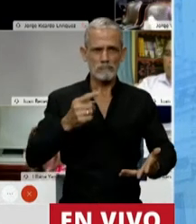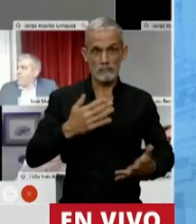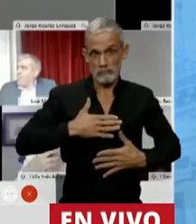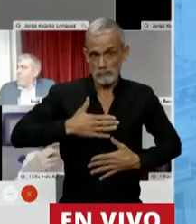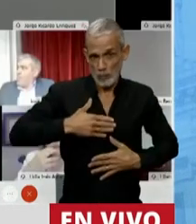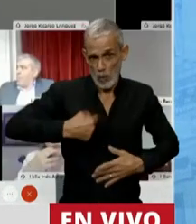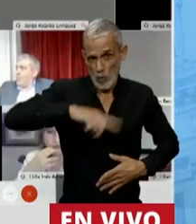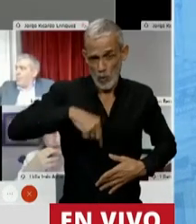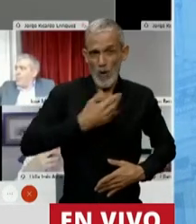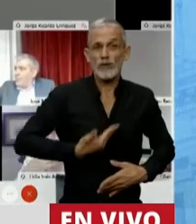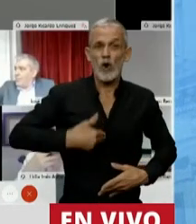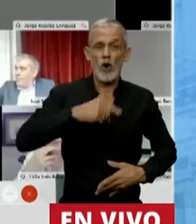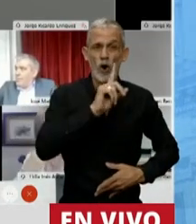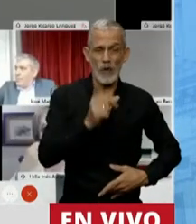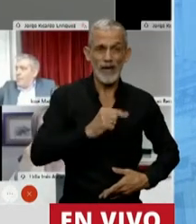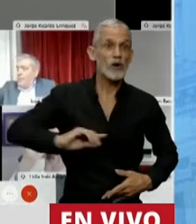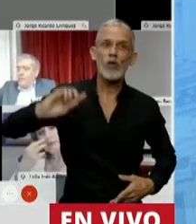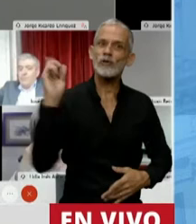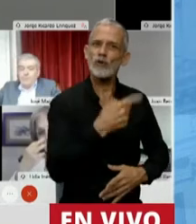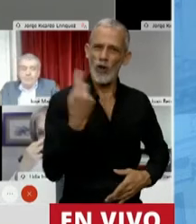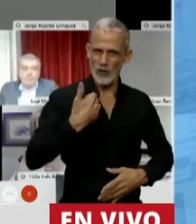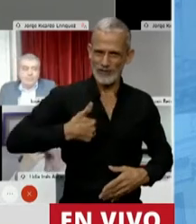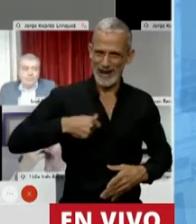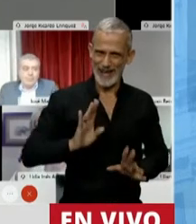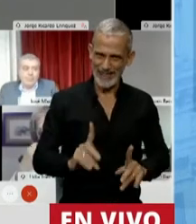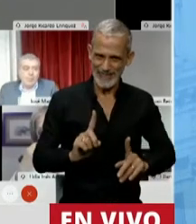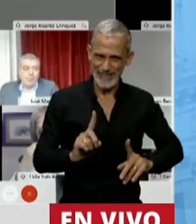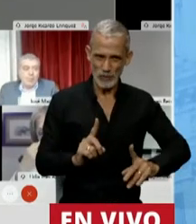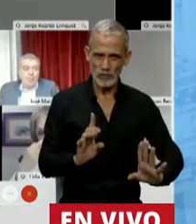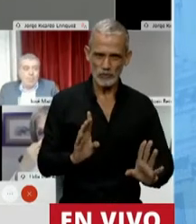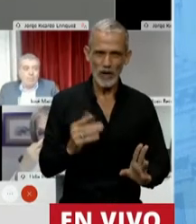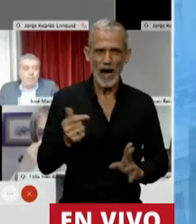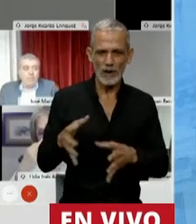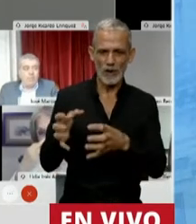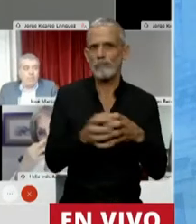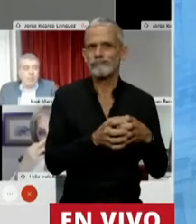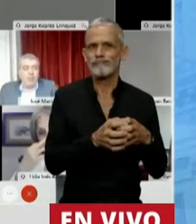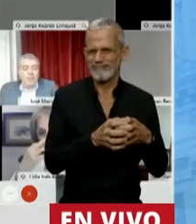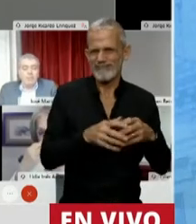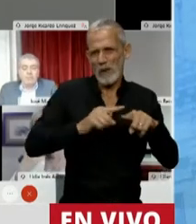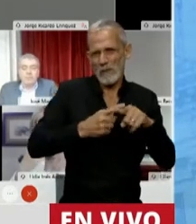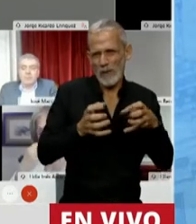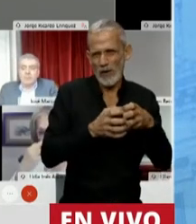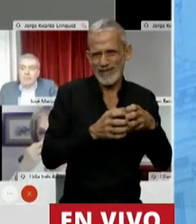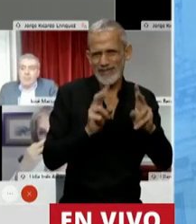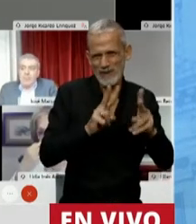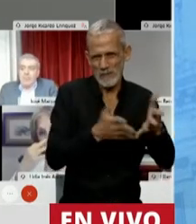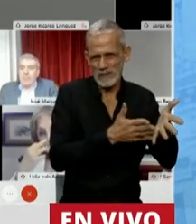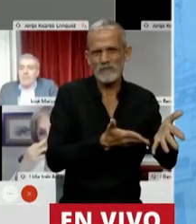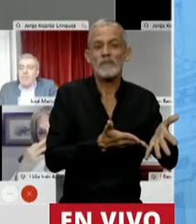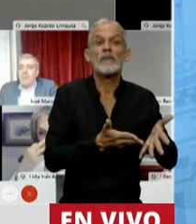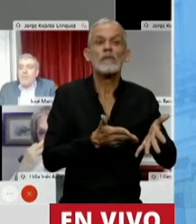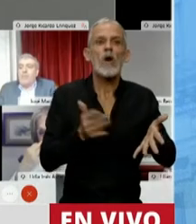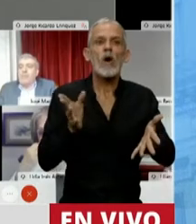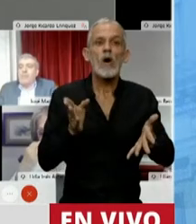nuestro gobierno, que es el gobierno de todos los argentinos, más allá de que tienen una pertenencia partidaria,